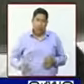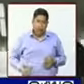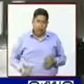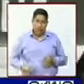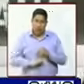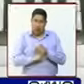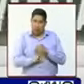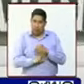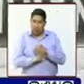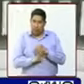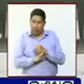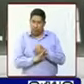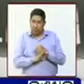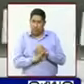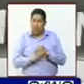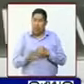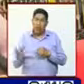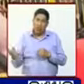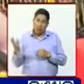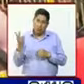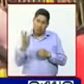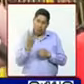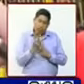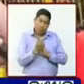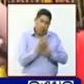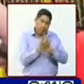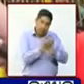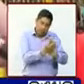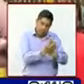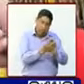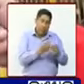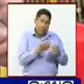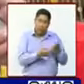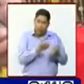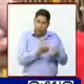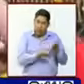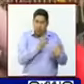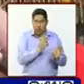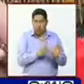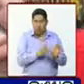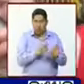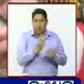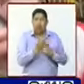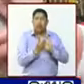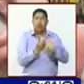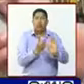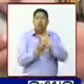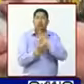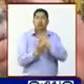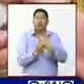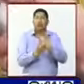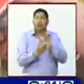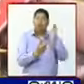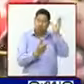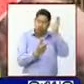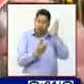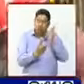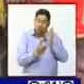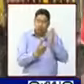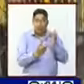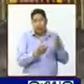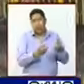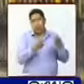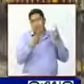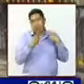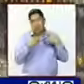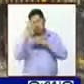ellos y obviamente se les haga la evaluación psicológica social, y los padres de familia también están ya trasladándose a la ciudad de Santa Cruz.